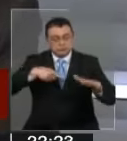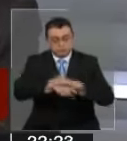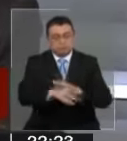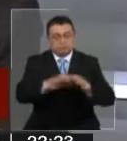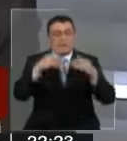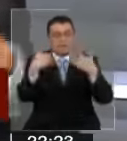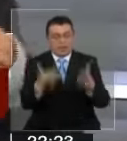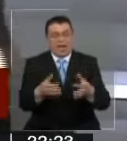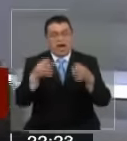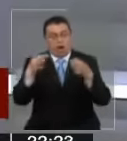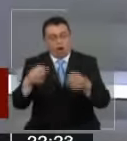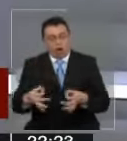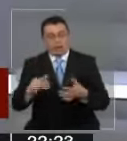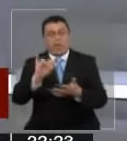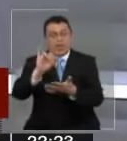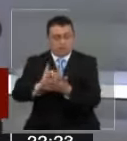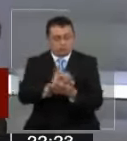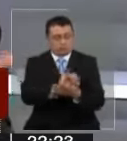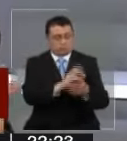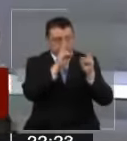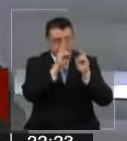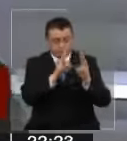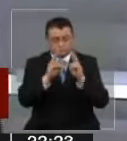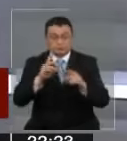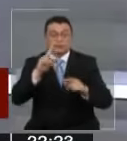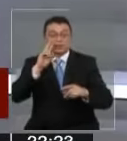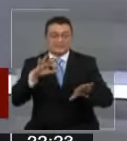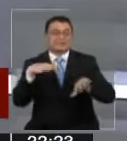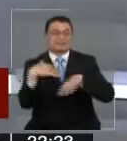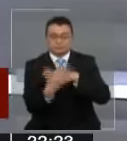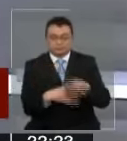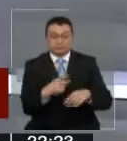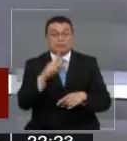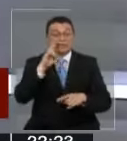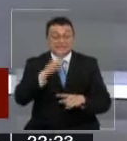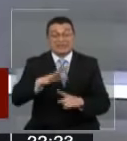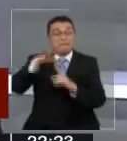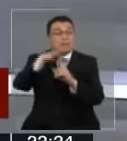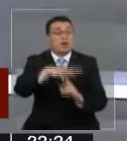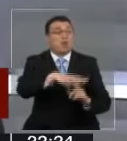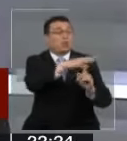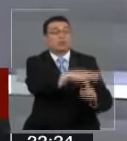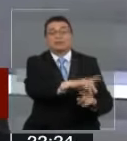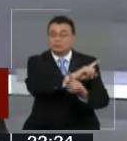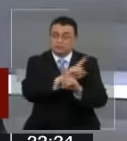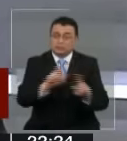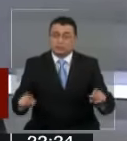para que haya institucionalidad, para canalizar estas cosas sin que haya desorden, sin que haya más perjudicados de los que debe haber. Pregunta,